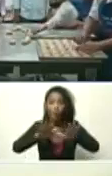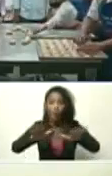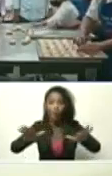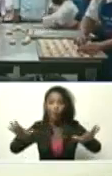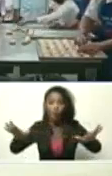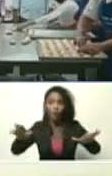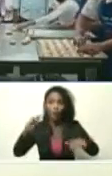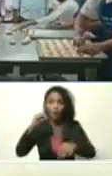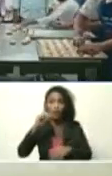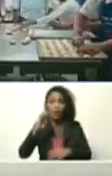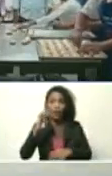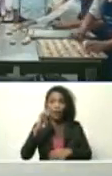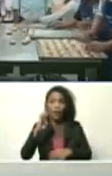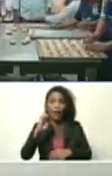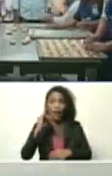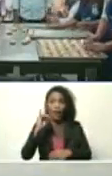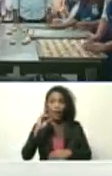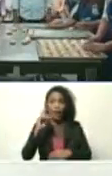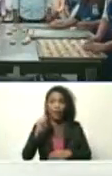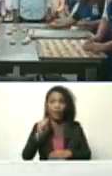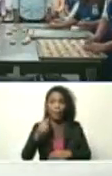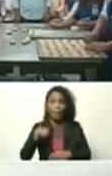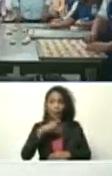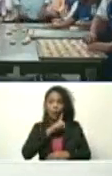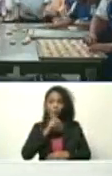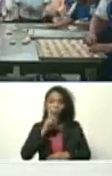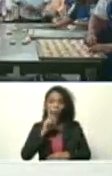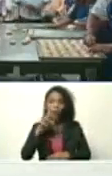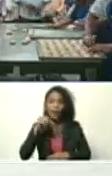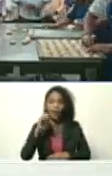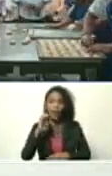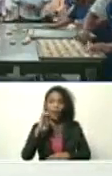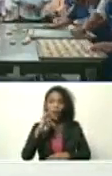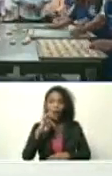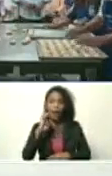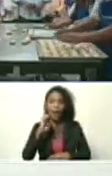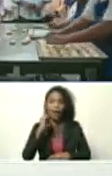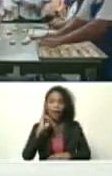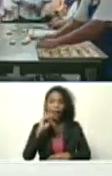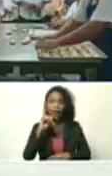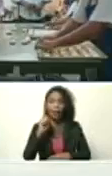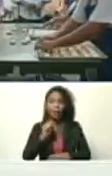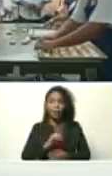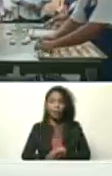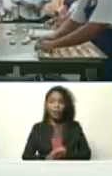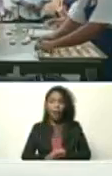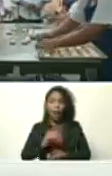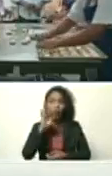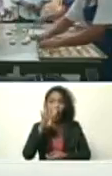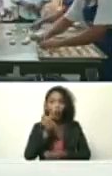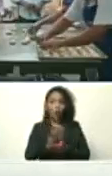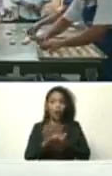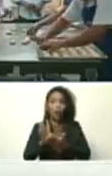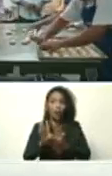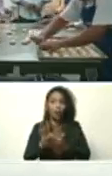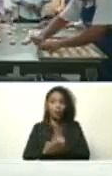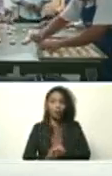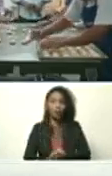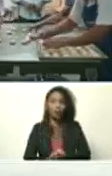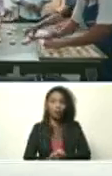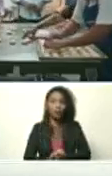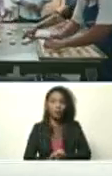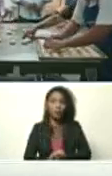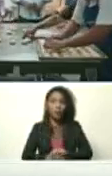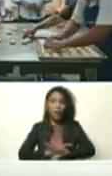Nereida. Hola, mi nombre es Nereida Herrera. Bueno, sí, tengo 4 créditos con este.